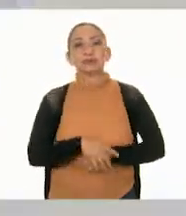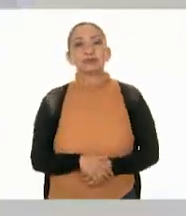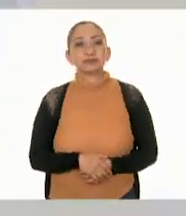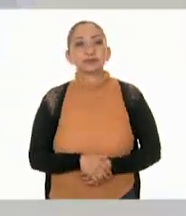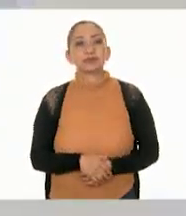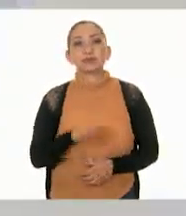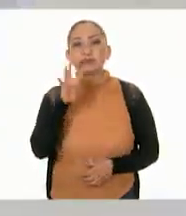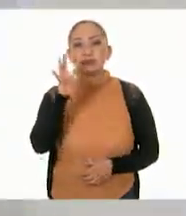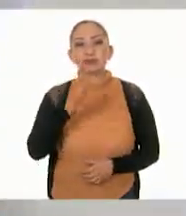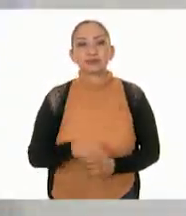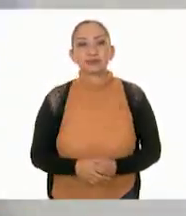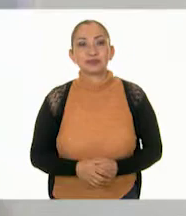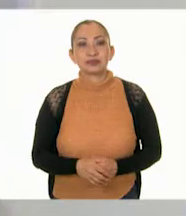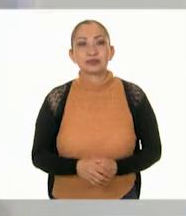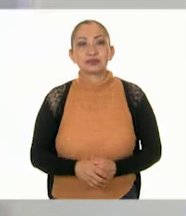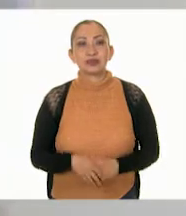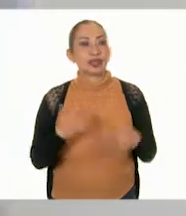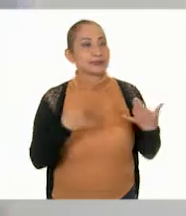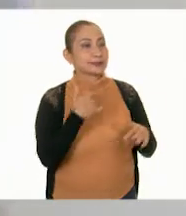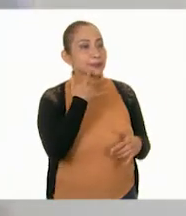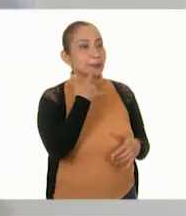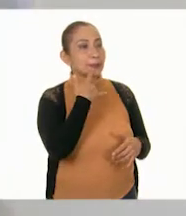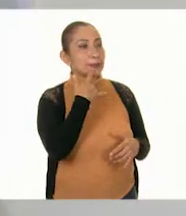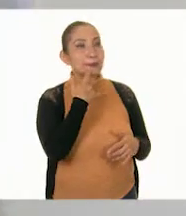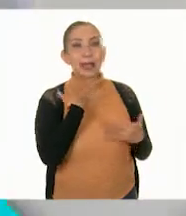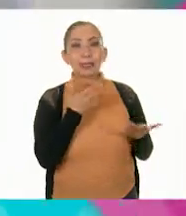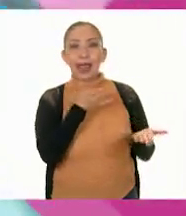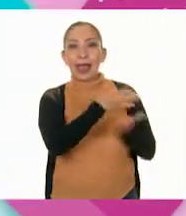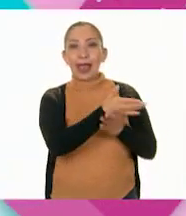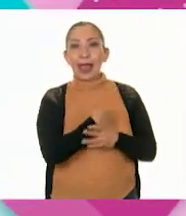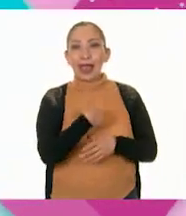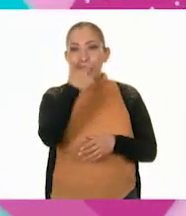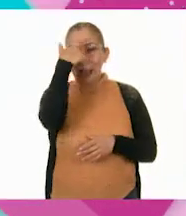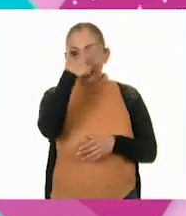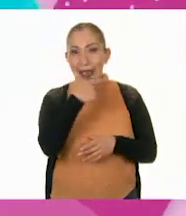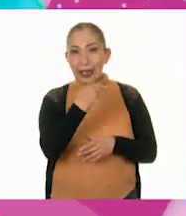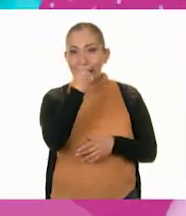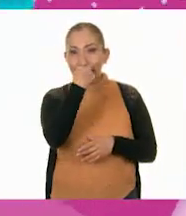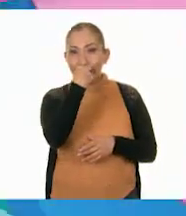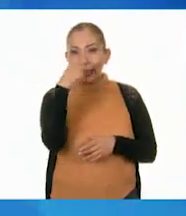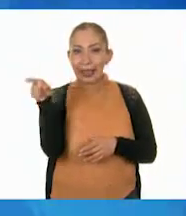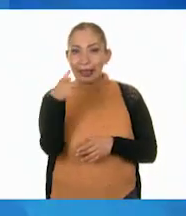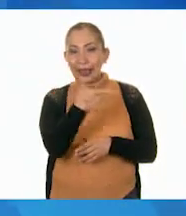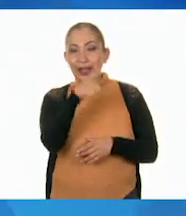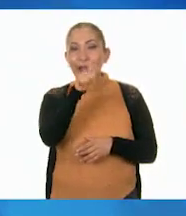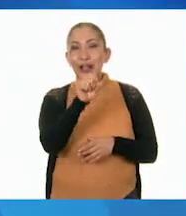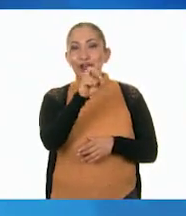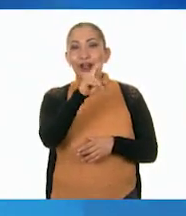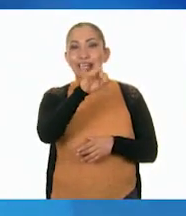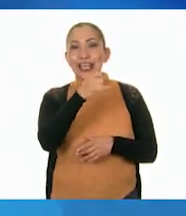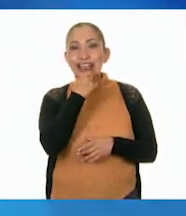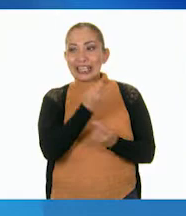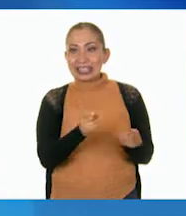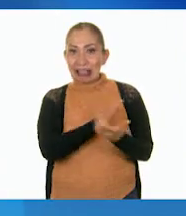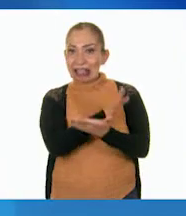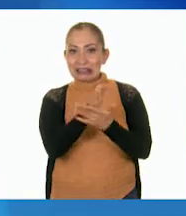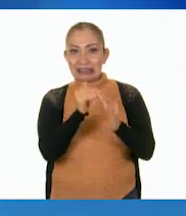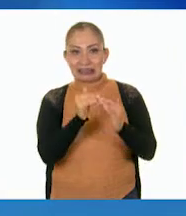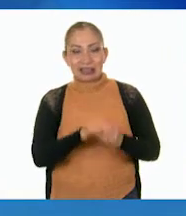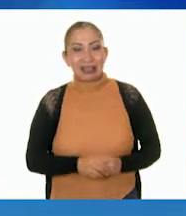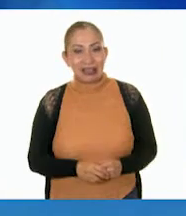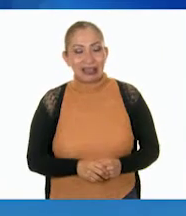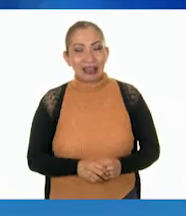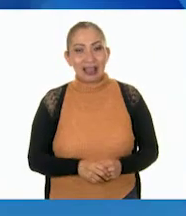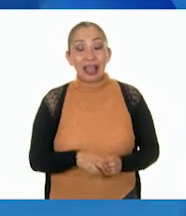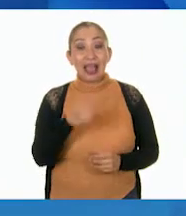4. Ay, ya se me está antojando mucho ir a la cena de Gloria, ¿eh? 4. Ok. Y igual tiene 4 rebanadas de jamón cada uno